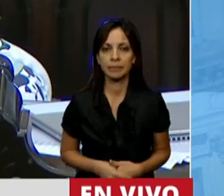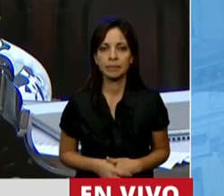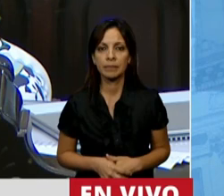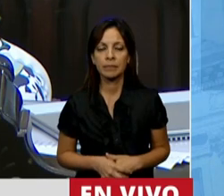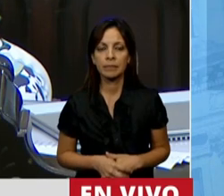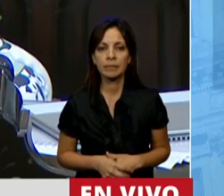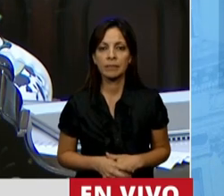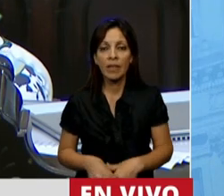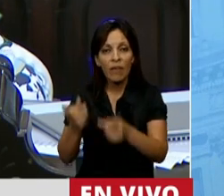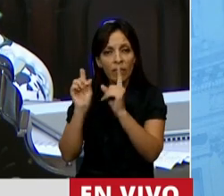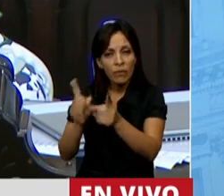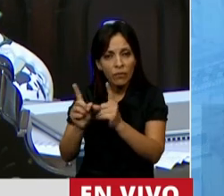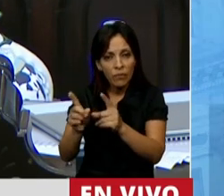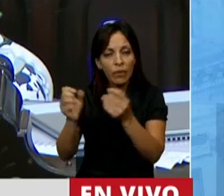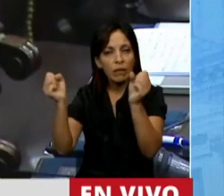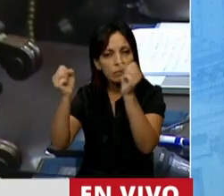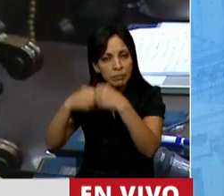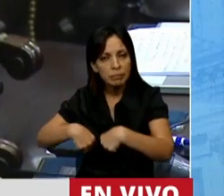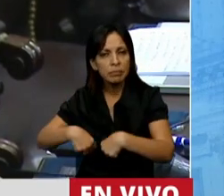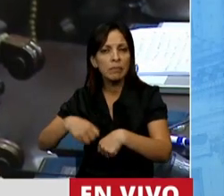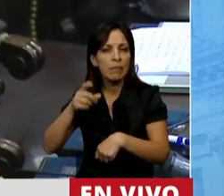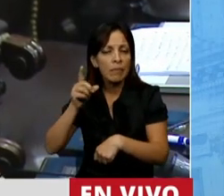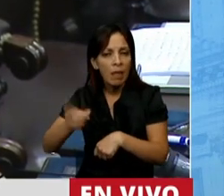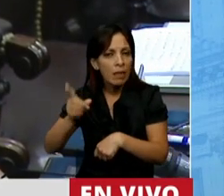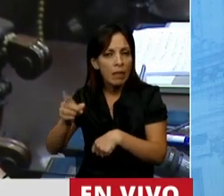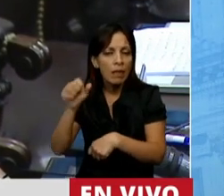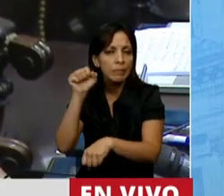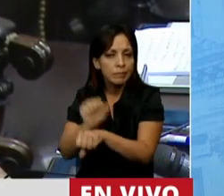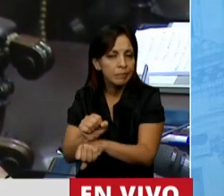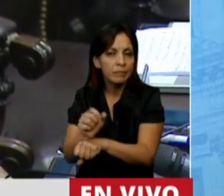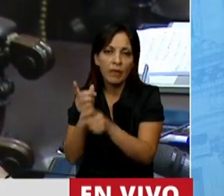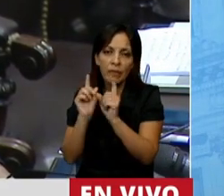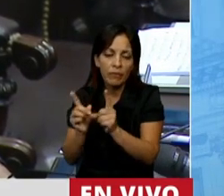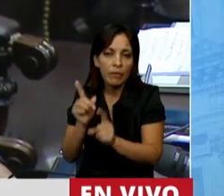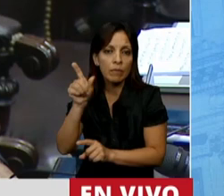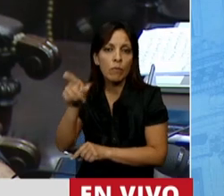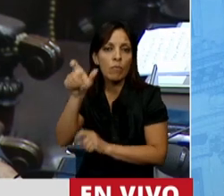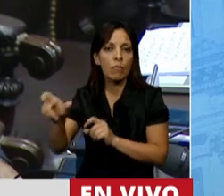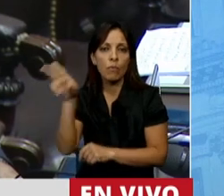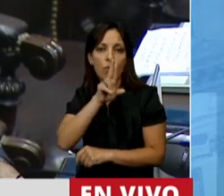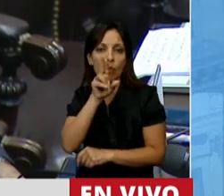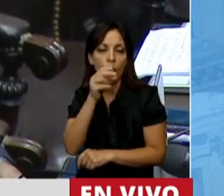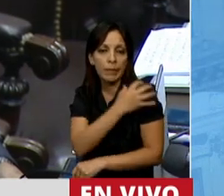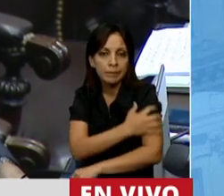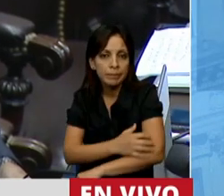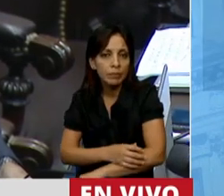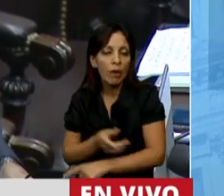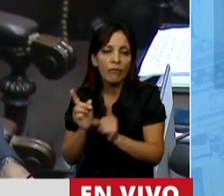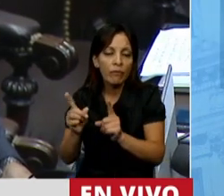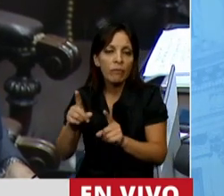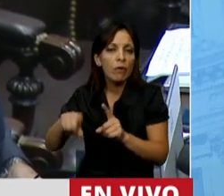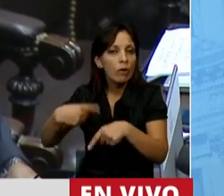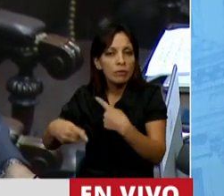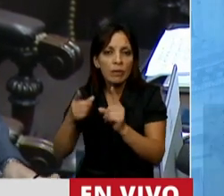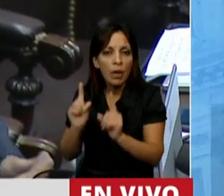Mantenerlo en la clandestinidad, seguir condenando, es seguir condenando a las mujeres pobres a llevar adelante embarazos no deseados o